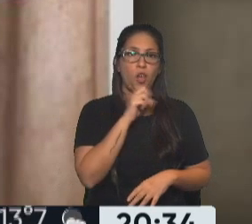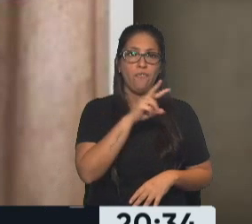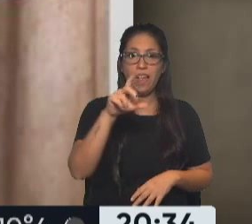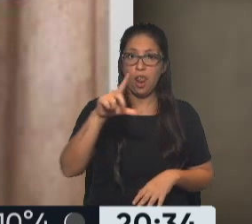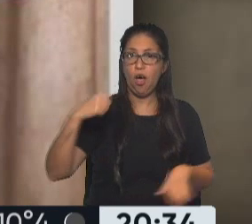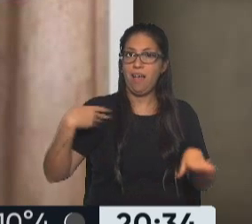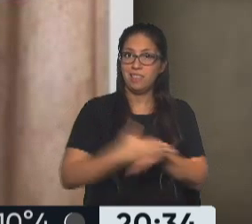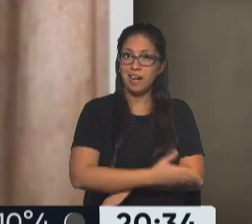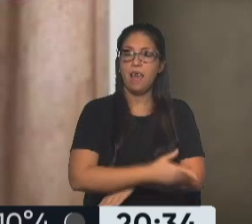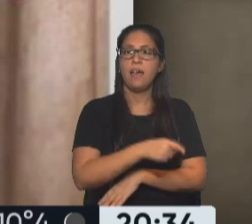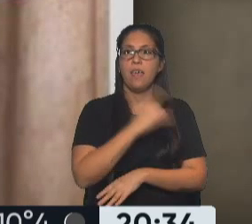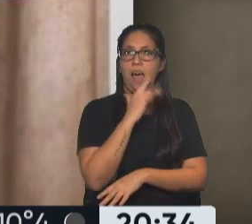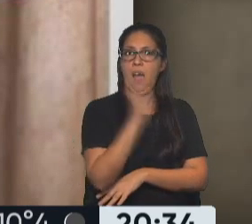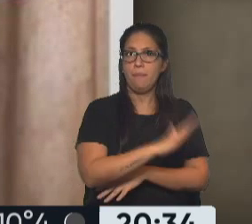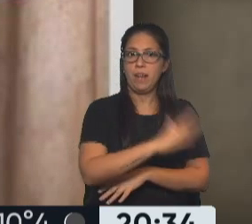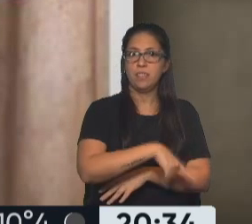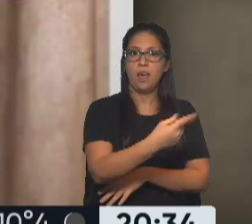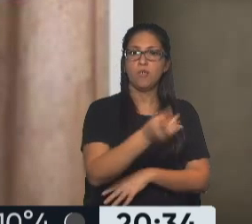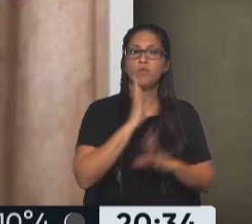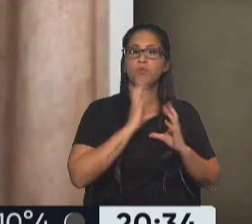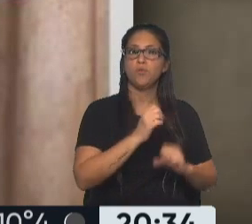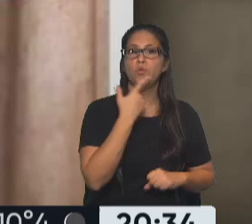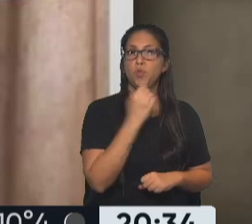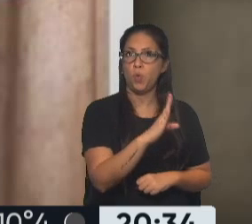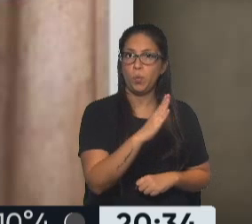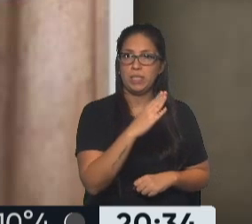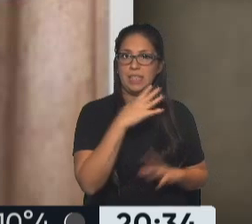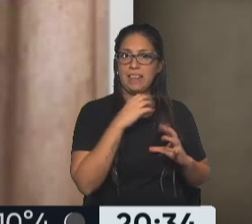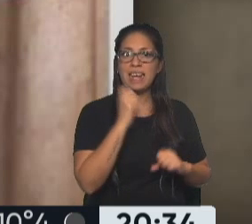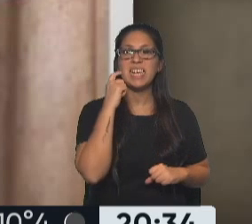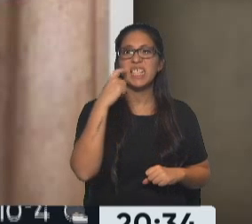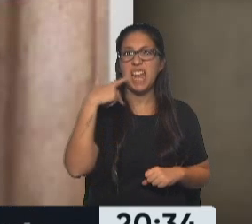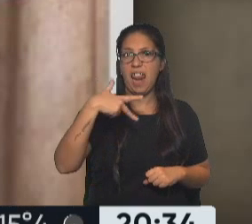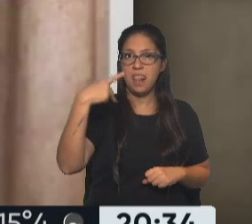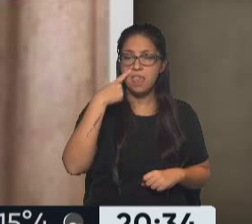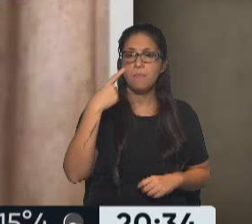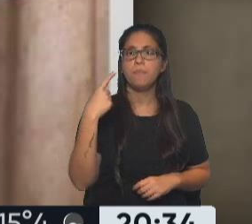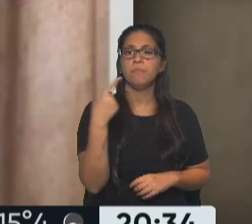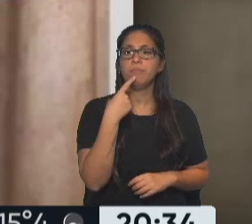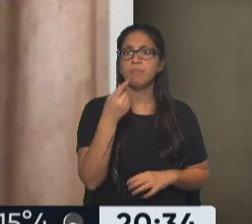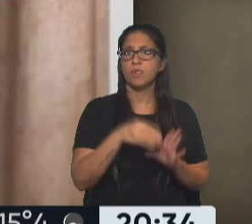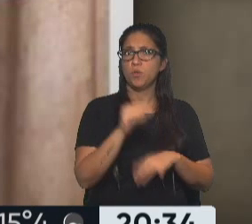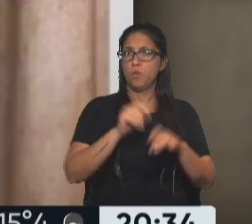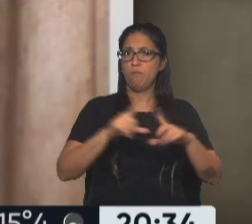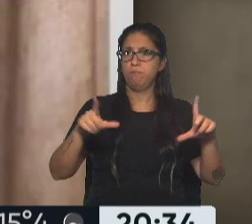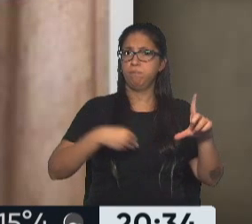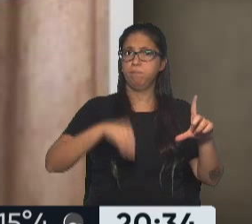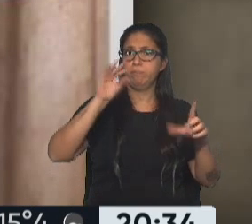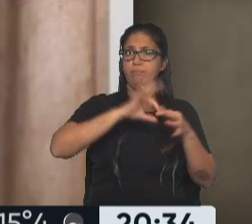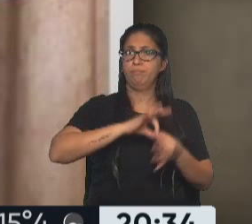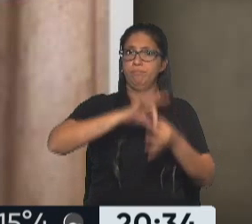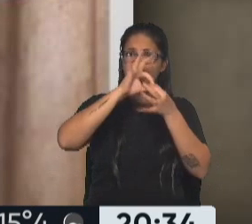y amenazaron a la subsecretaria legal Leila Yani. Lo que podemos ver es un posteo del presidente Javier Milei